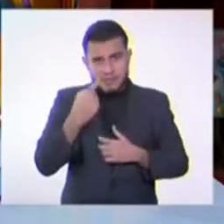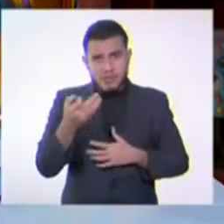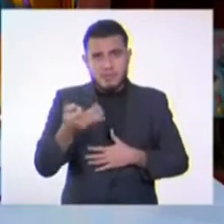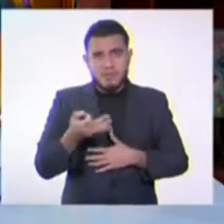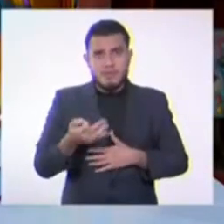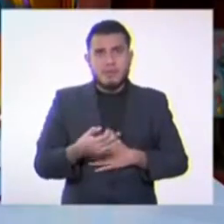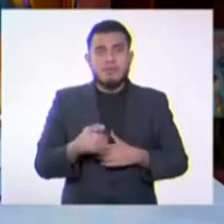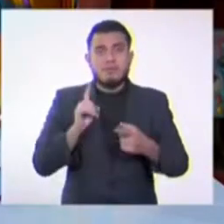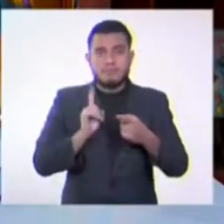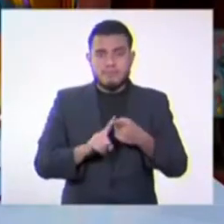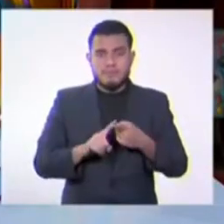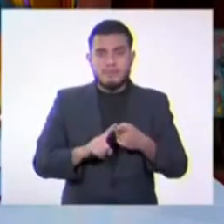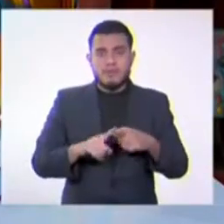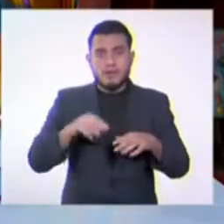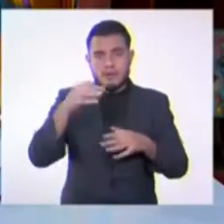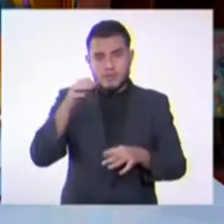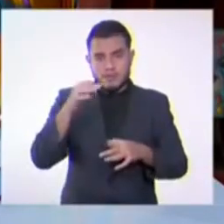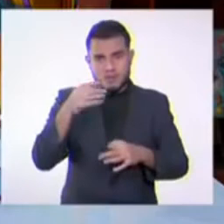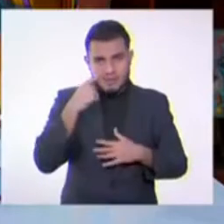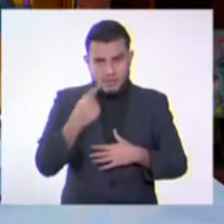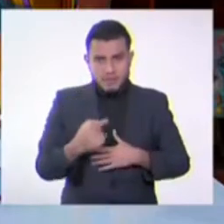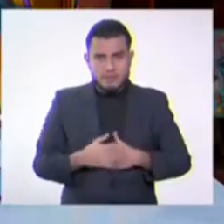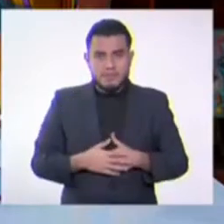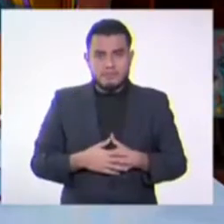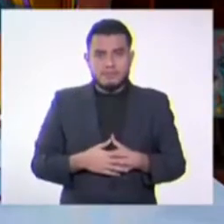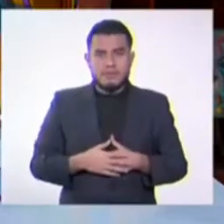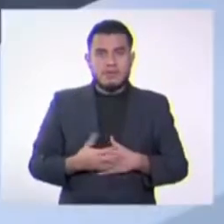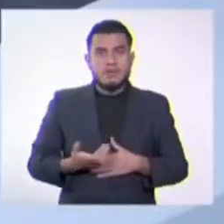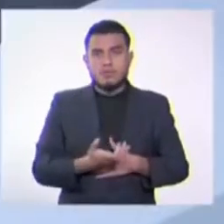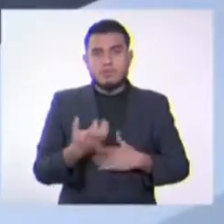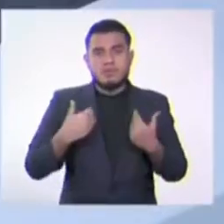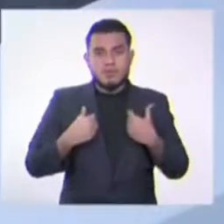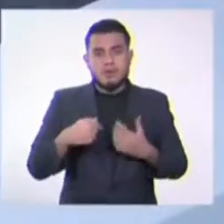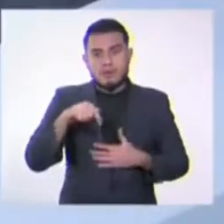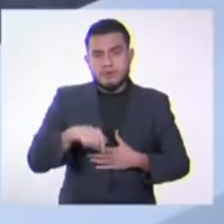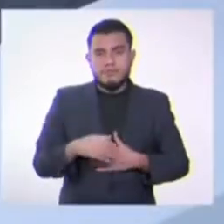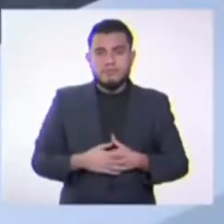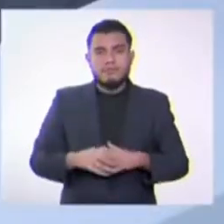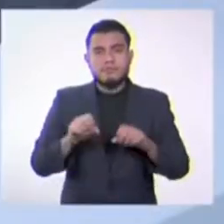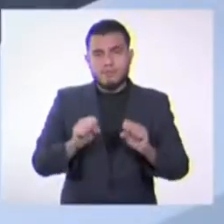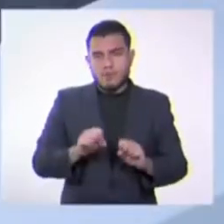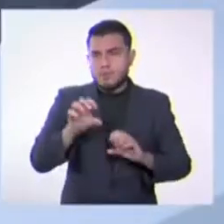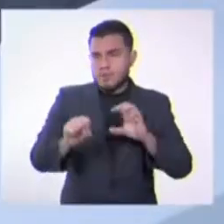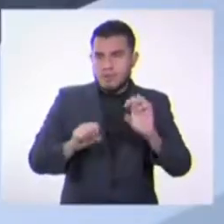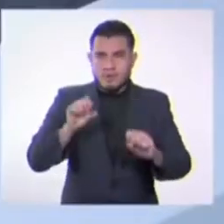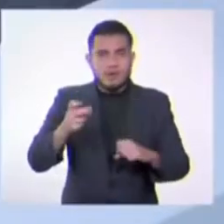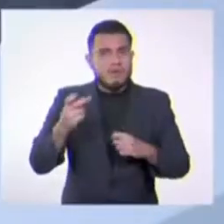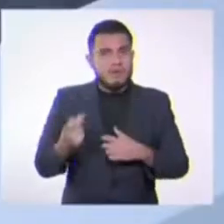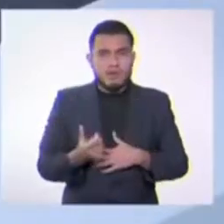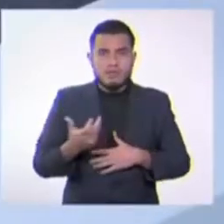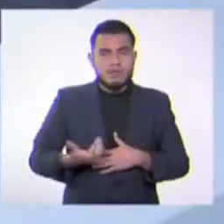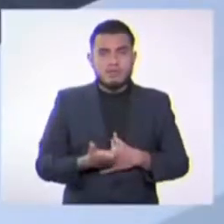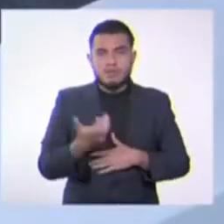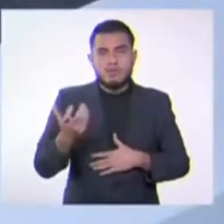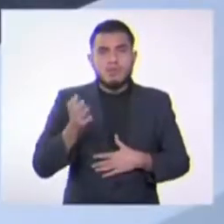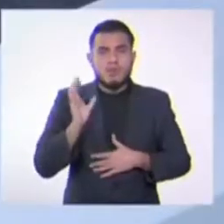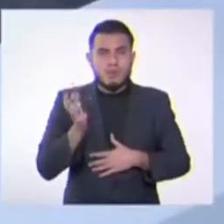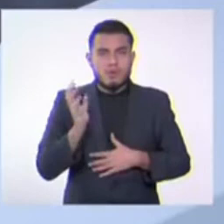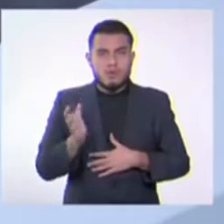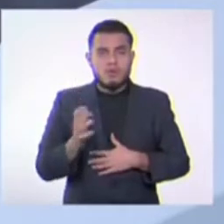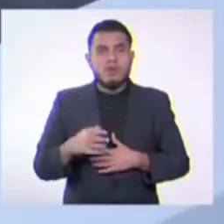que observes primero la página. Observa lo que tenemos acá. podemos identificar fácilmente todos los colores: